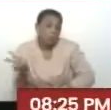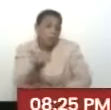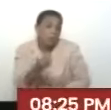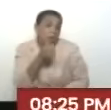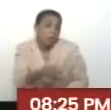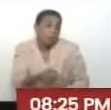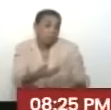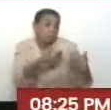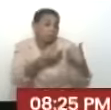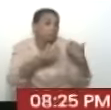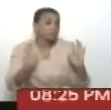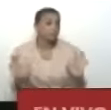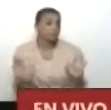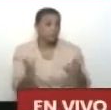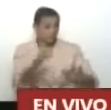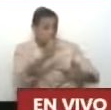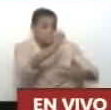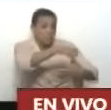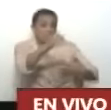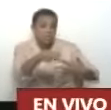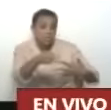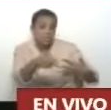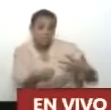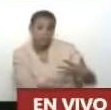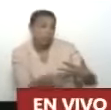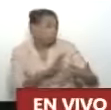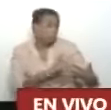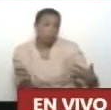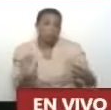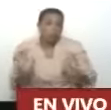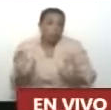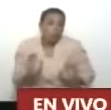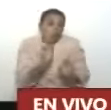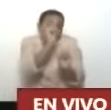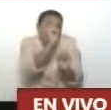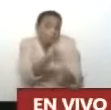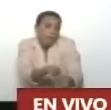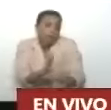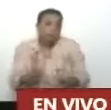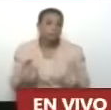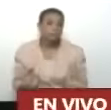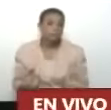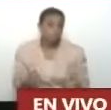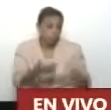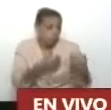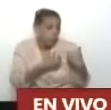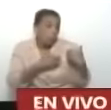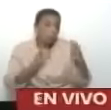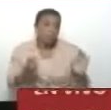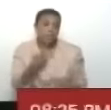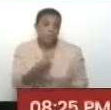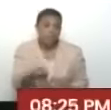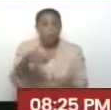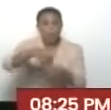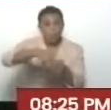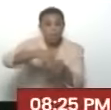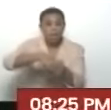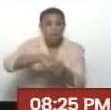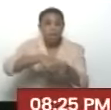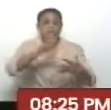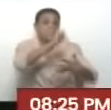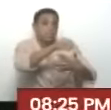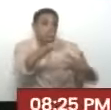Él asumió su barranco, como decimos aquí en Caracas. Asume su barranco y dice, voy a votar sí,